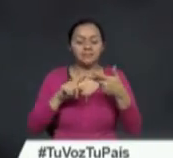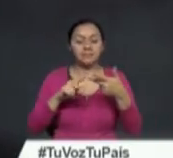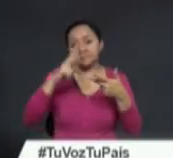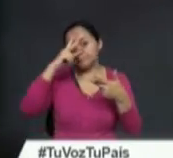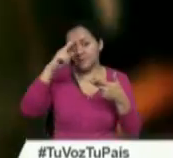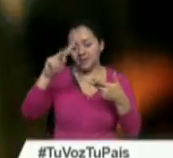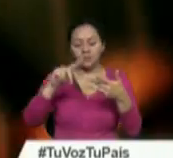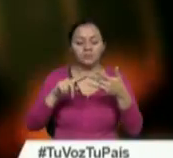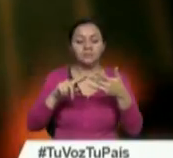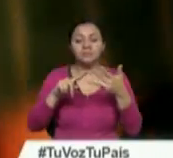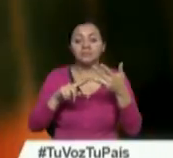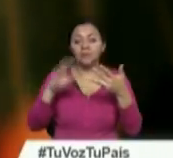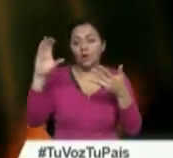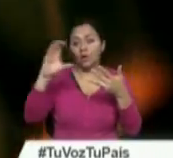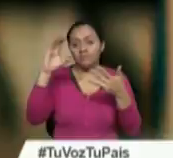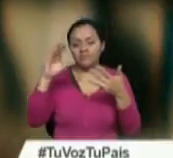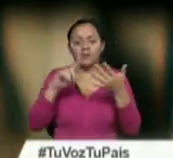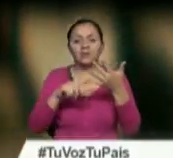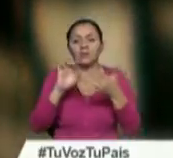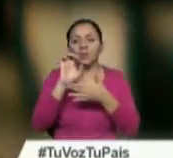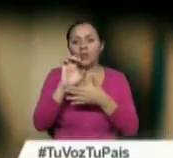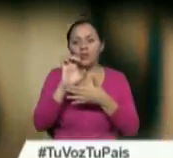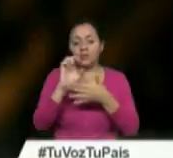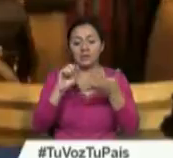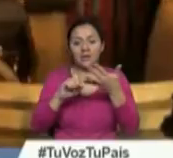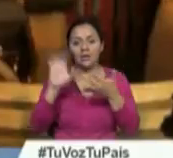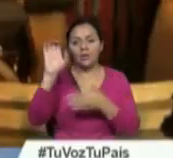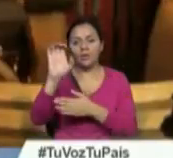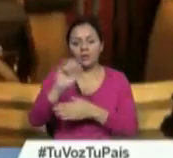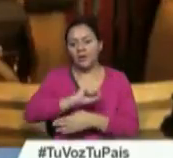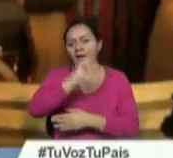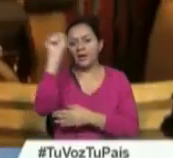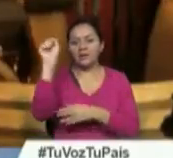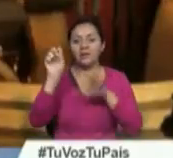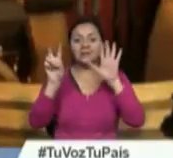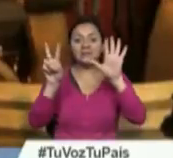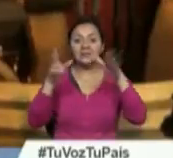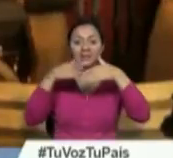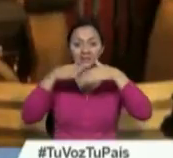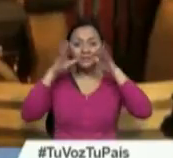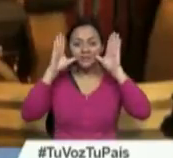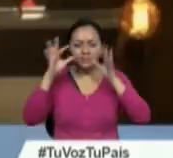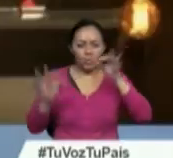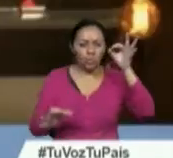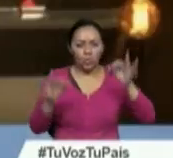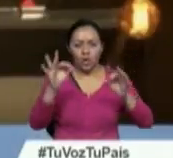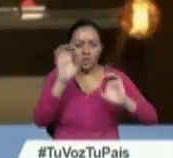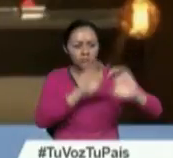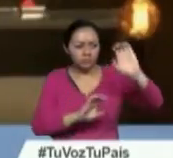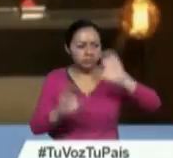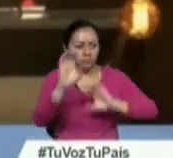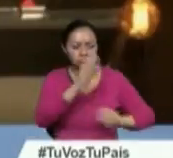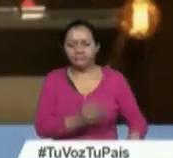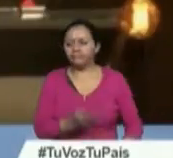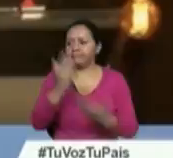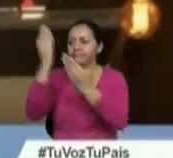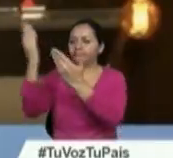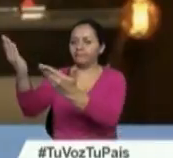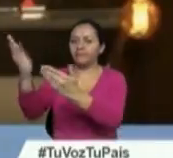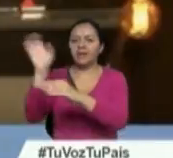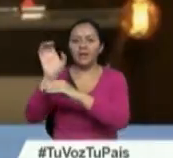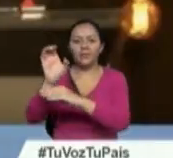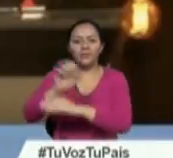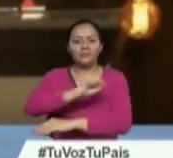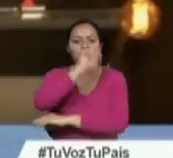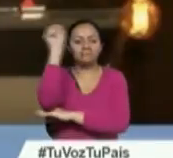y Colombia. Sin embargo, este 7 de diciembre, un jurado especializado designó a Hand Ice como ganador absoluto